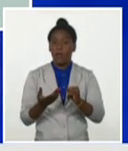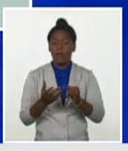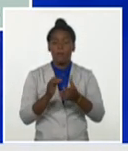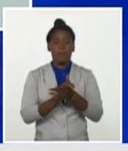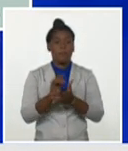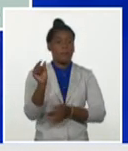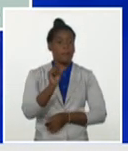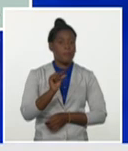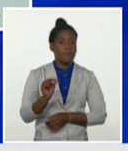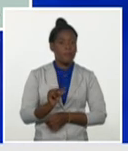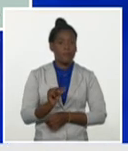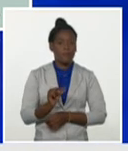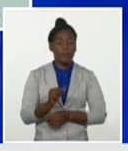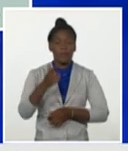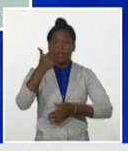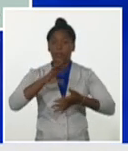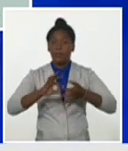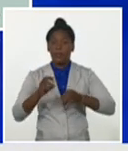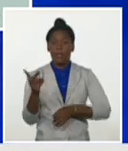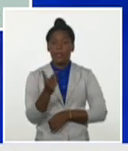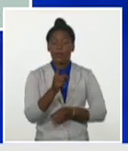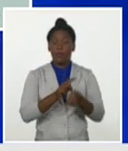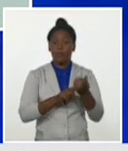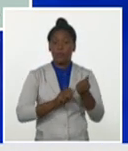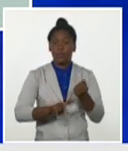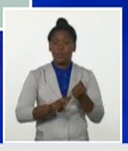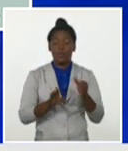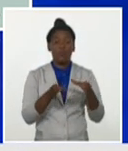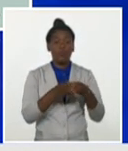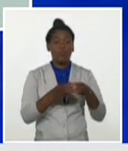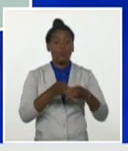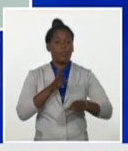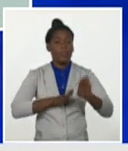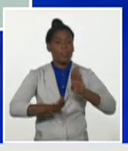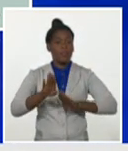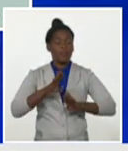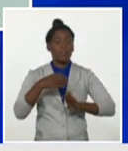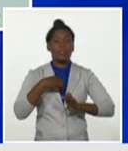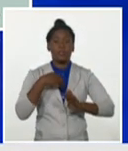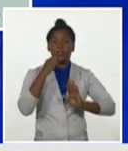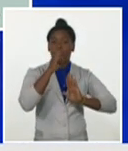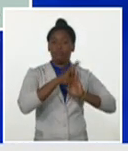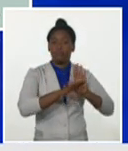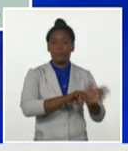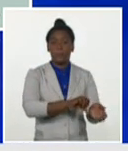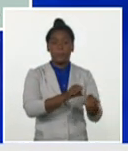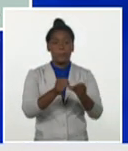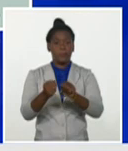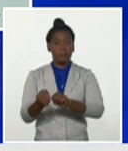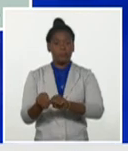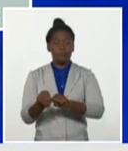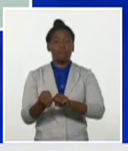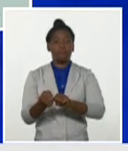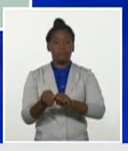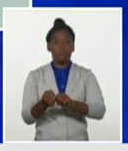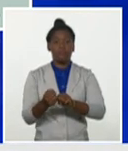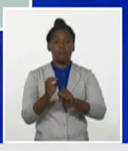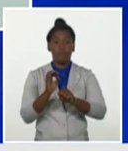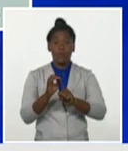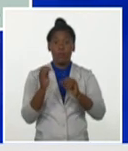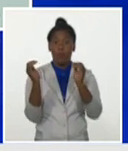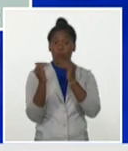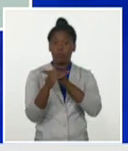de defensa, han adoptado un grupo de medidas de restricción, incluso de entrada y de salida y de